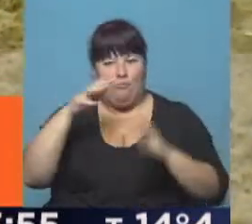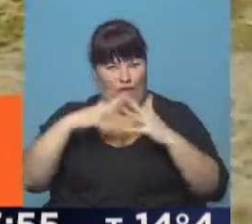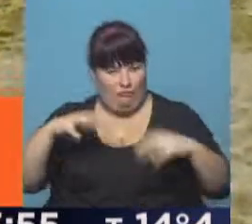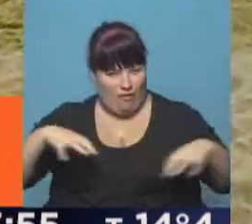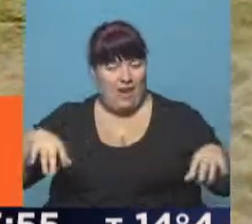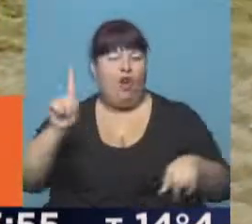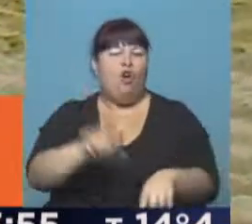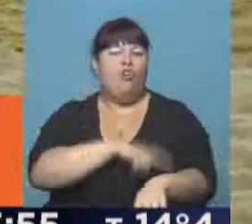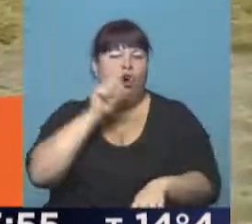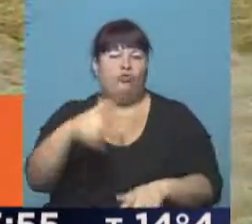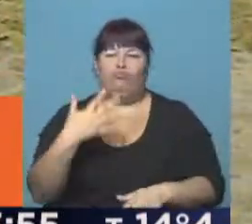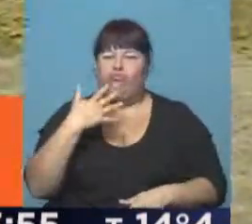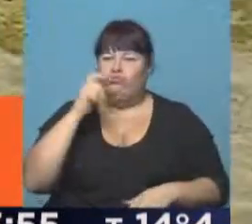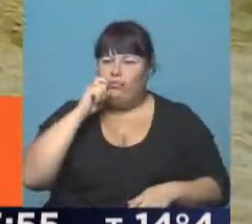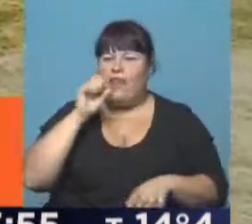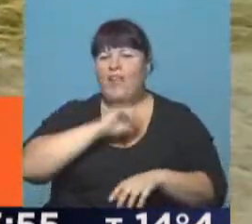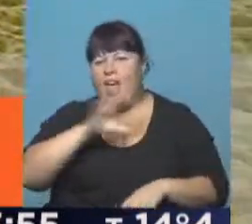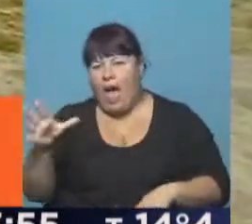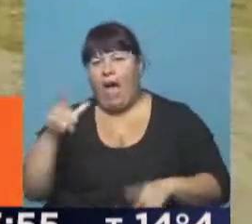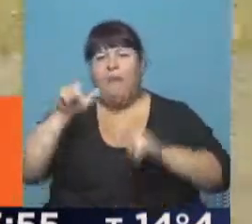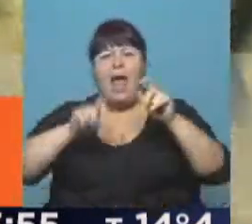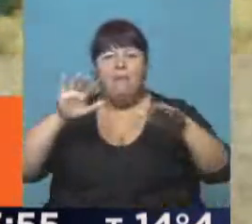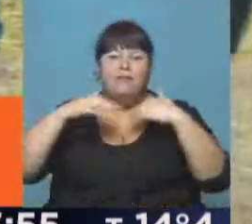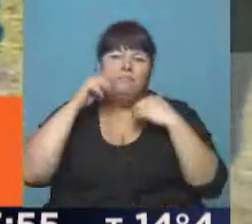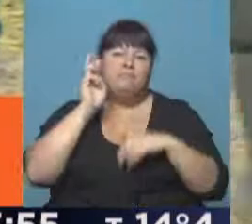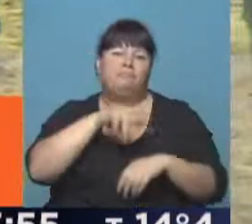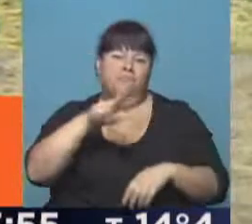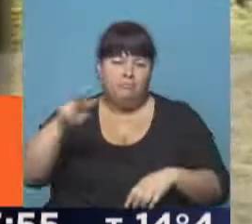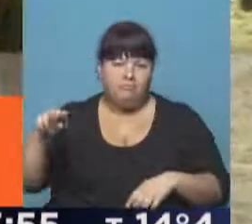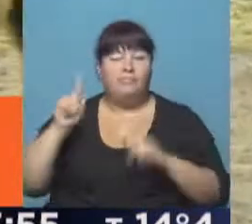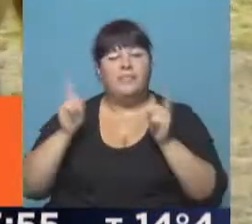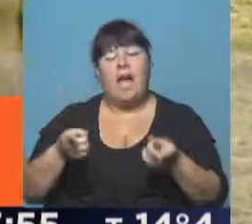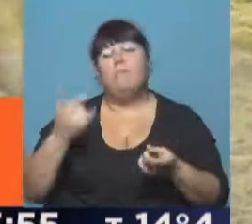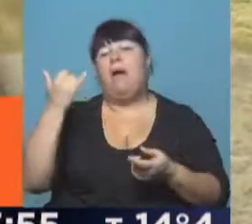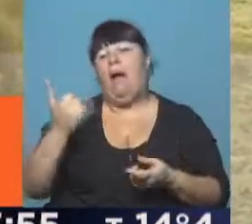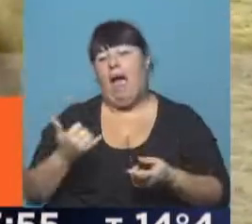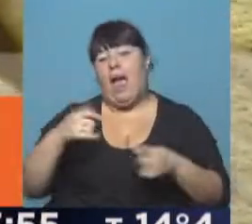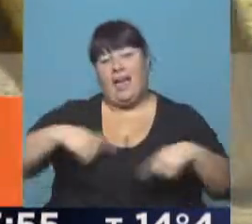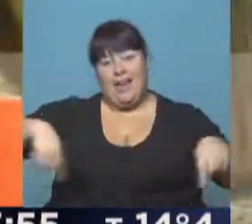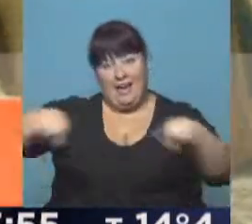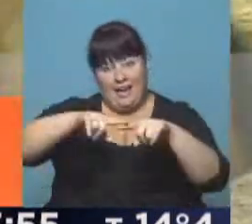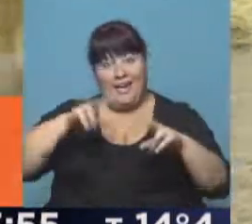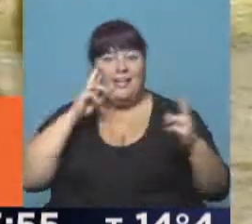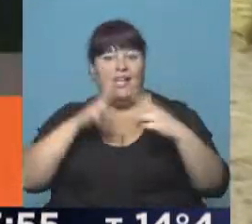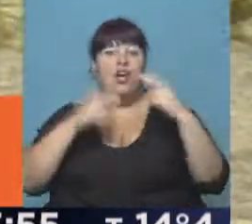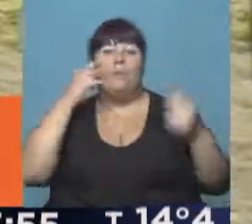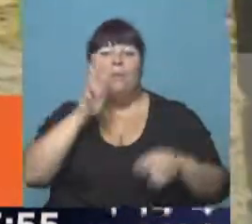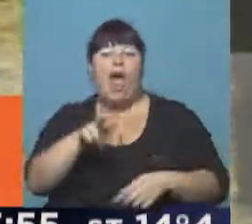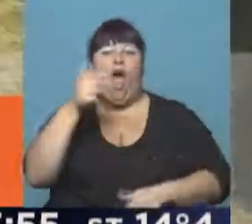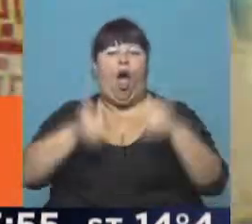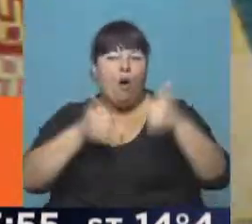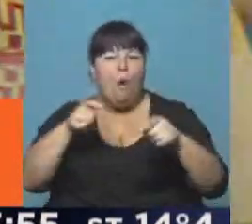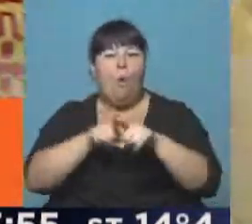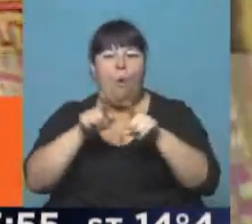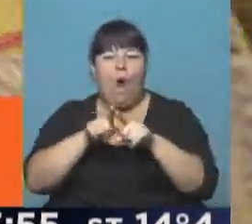sus tradicionales atracciones campestres, el público recorre la muestra y puede encontrarse en la pista central con competencias como la